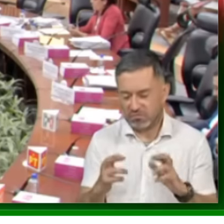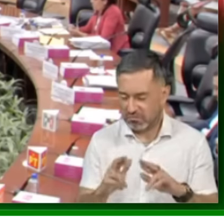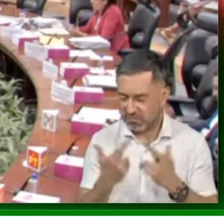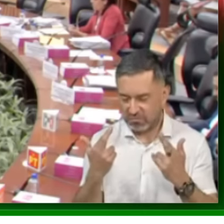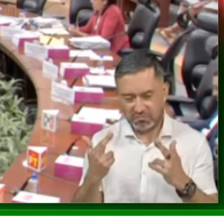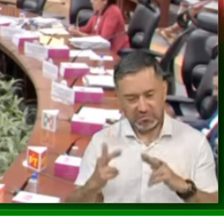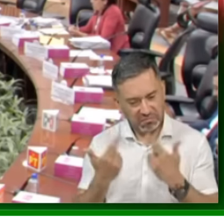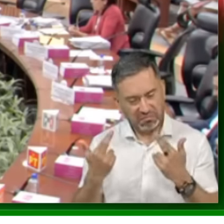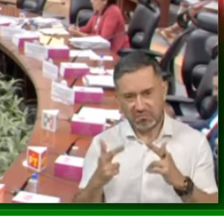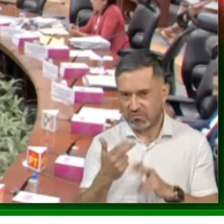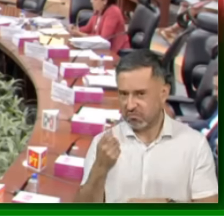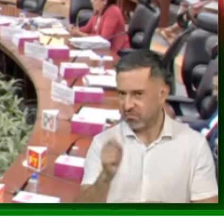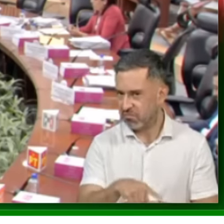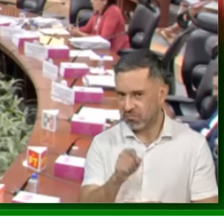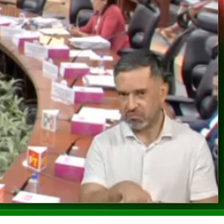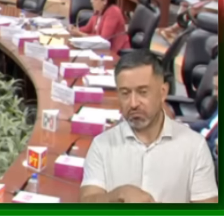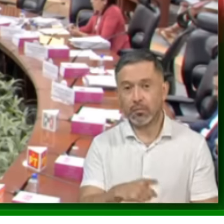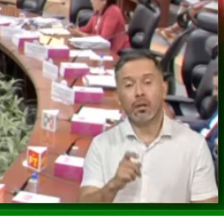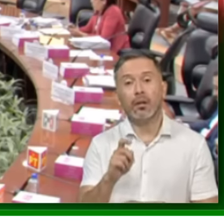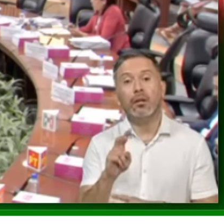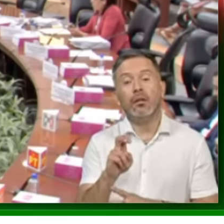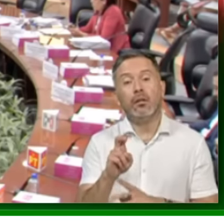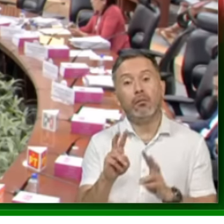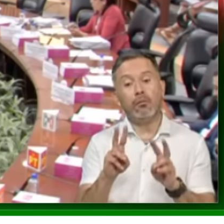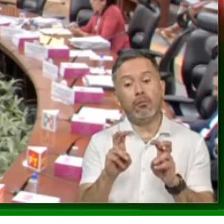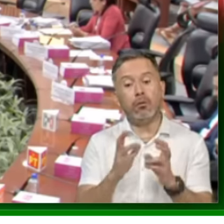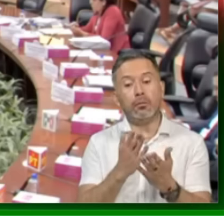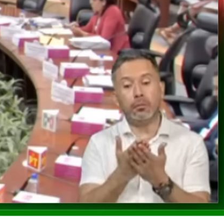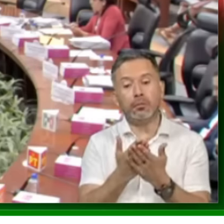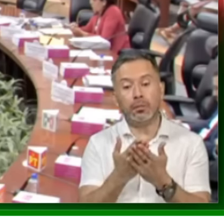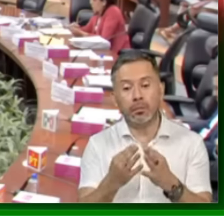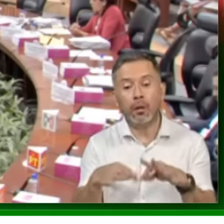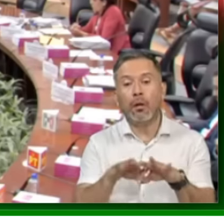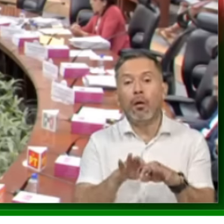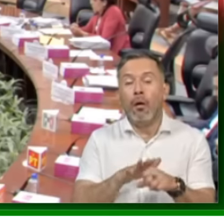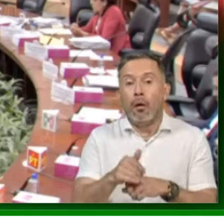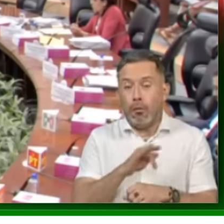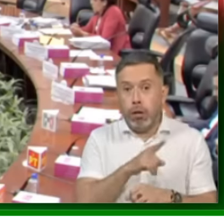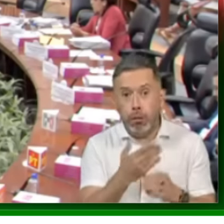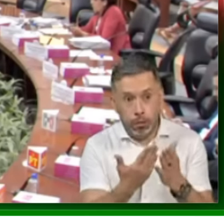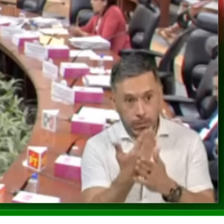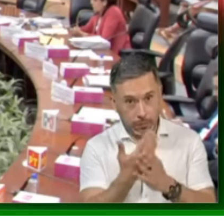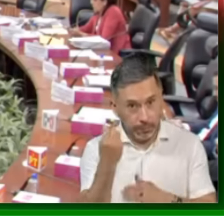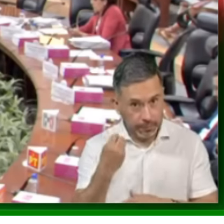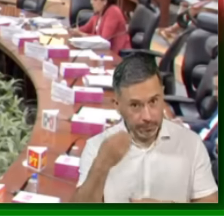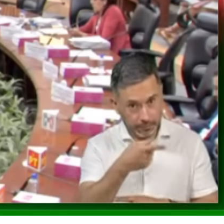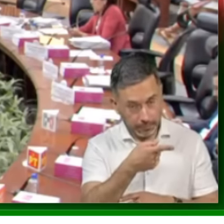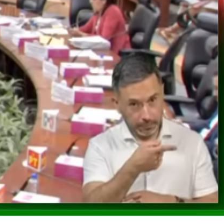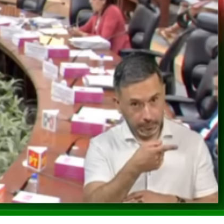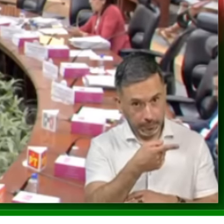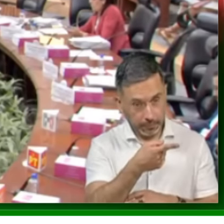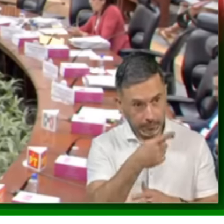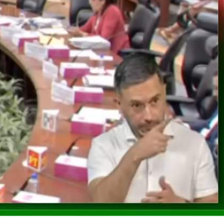volver a poner en el centro de la discusión si lo adecuado es que se suspendan las mañaneras o